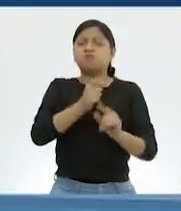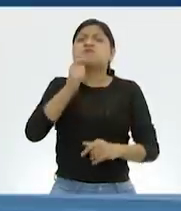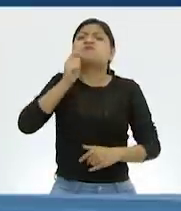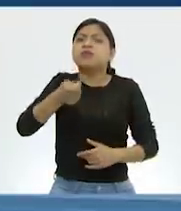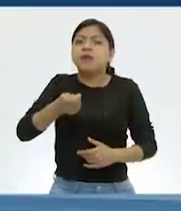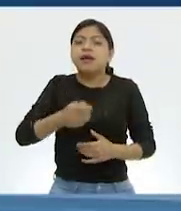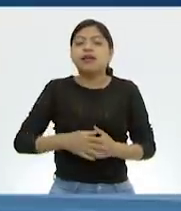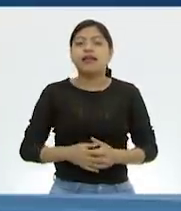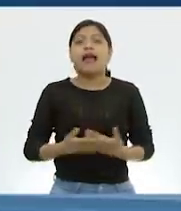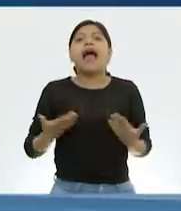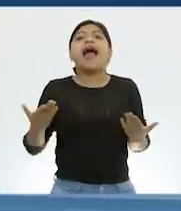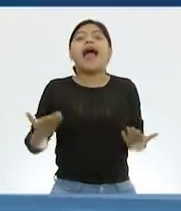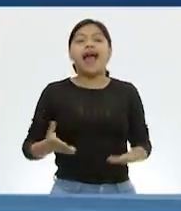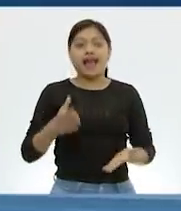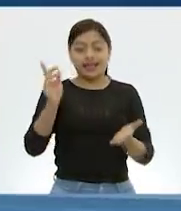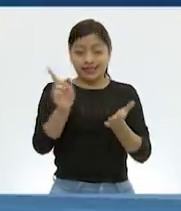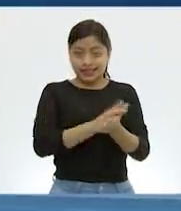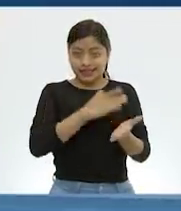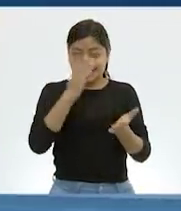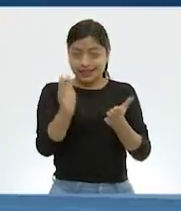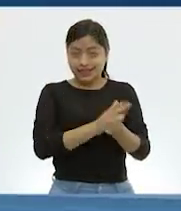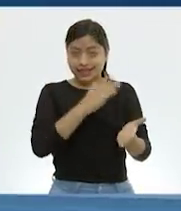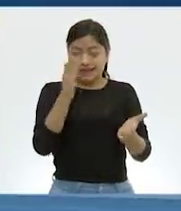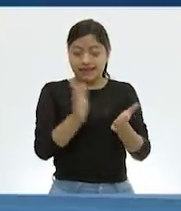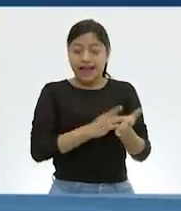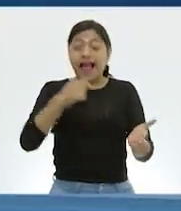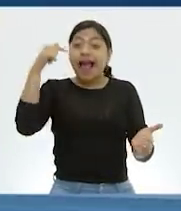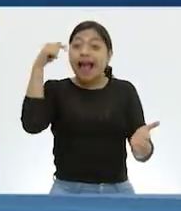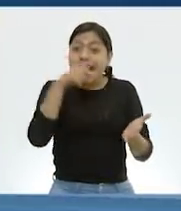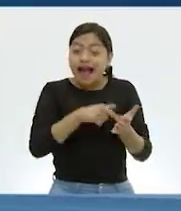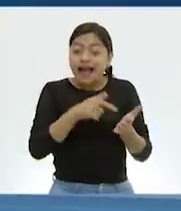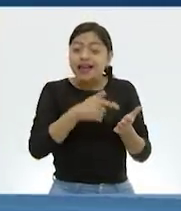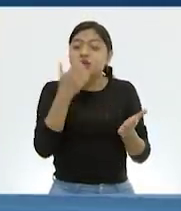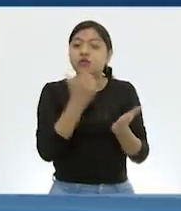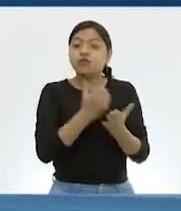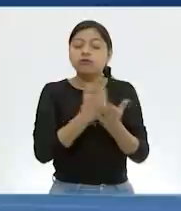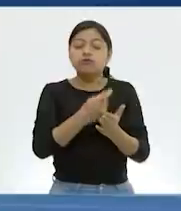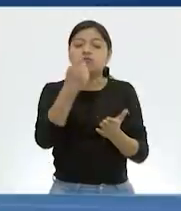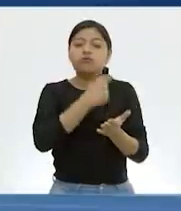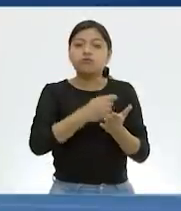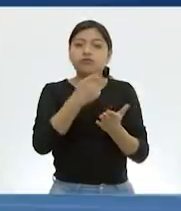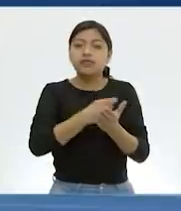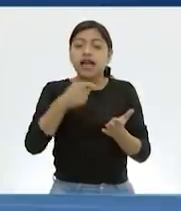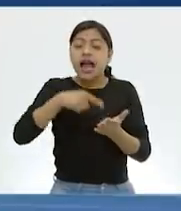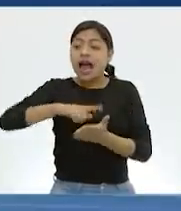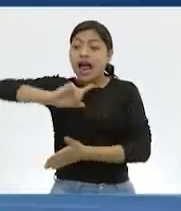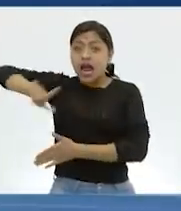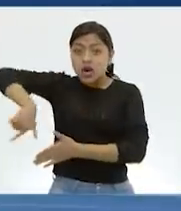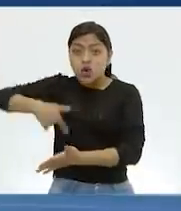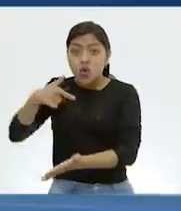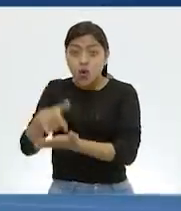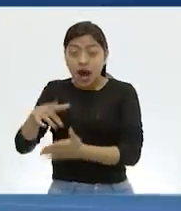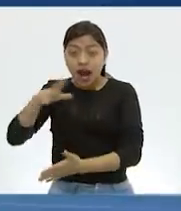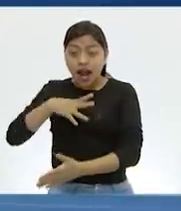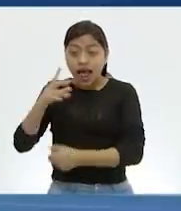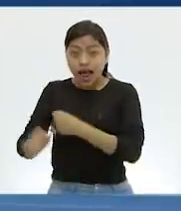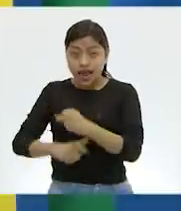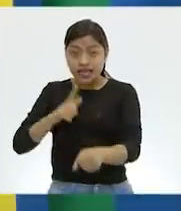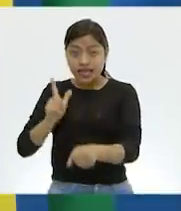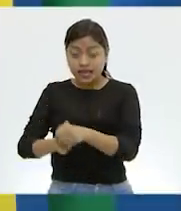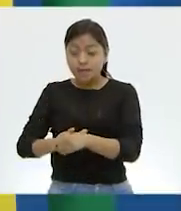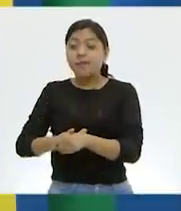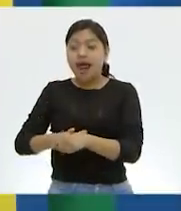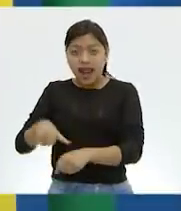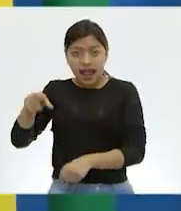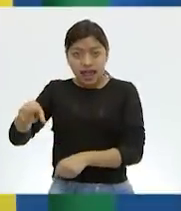En nuestro diario de campo debíamos registrar una especie endémica del lugar donde vivimos.